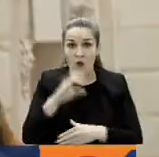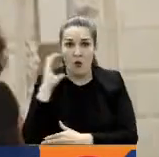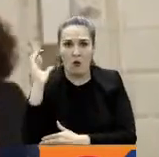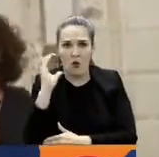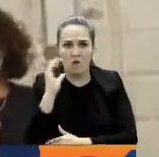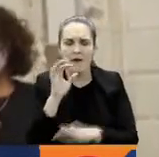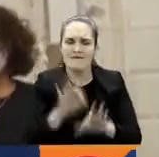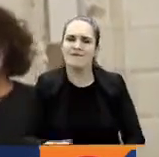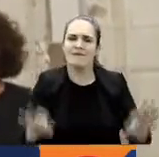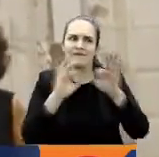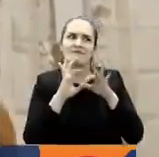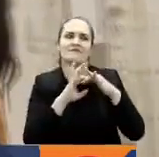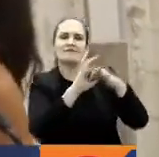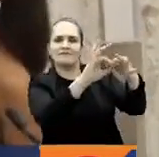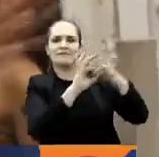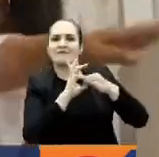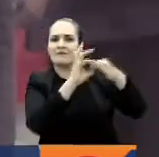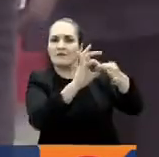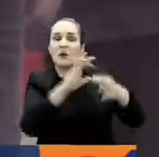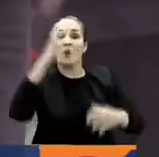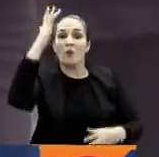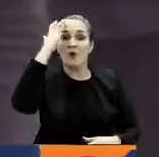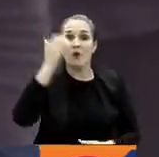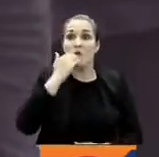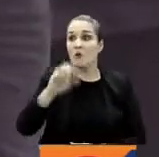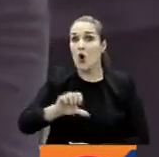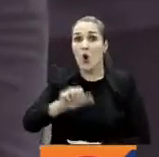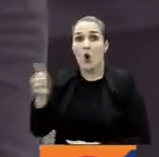es clave mucho más ahora que varias naciones como perú y chile han mirado hacia la izquierda